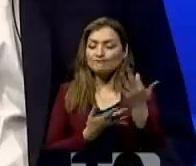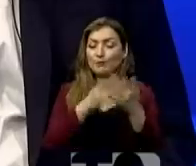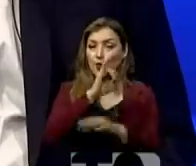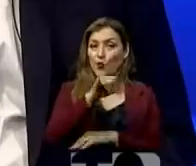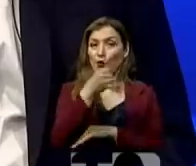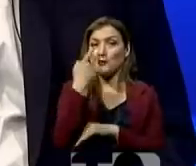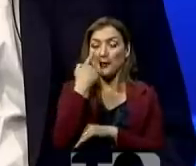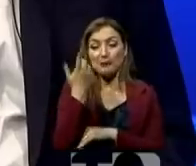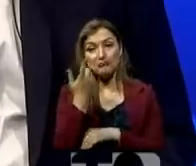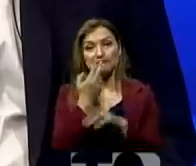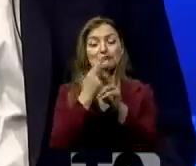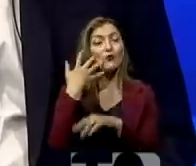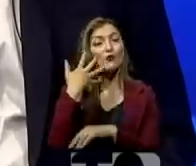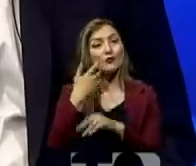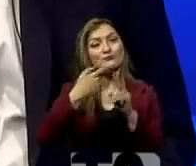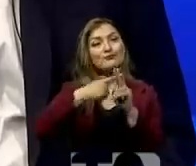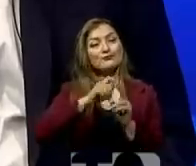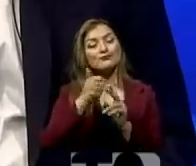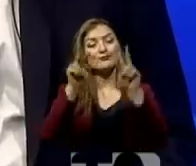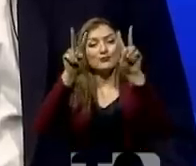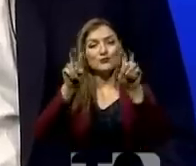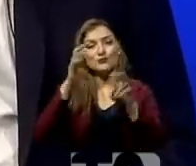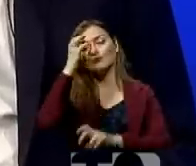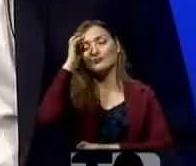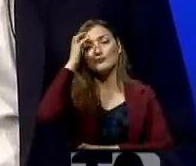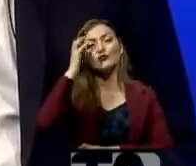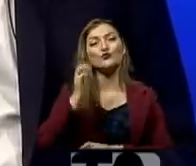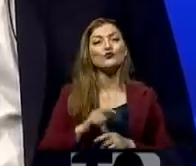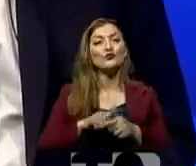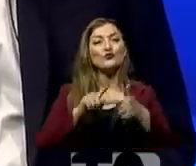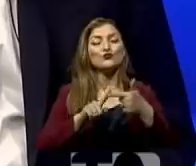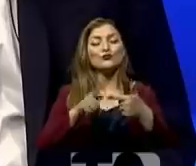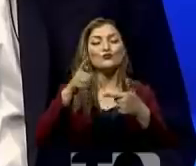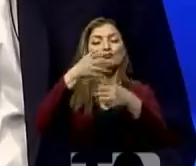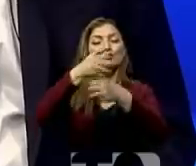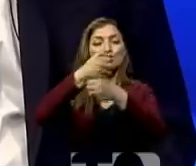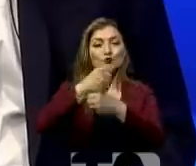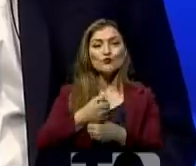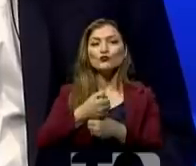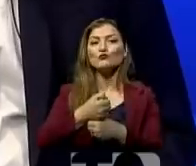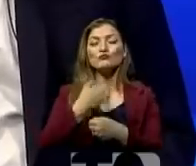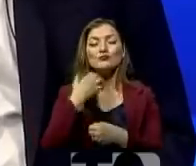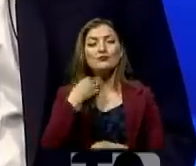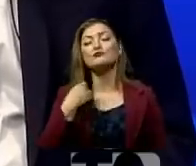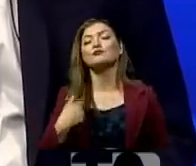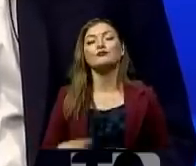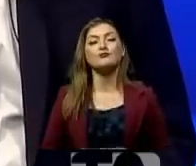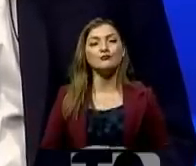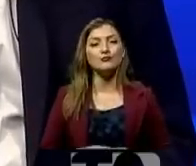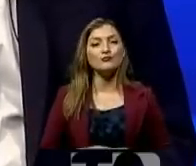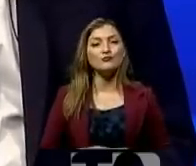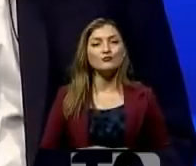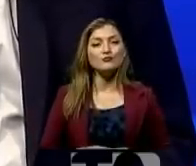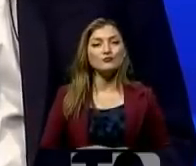ver ya cuál será la fecha de inicio y en otro tema que también preocupa es evidentemente la seguridad ante eso durante la